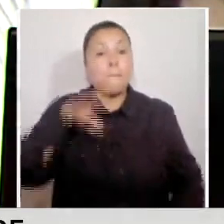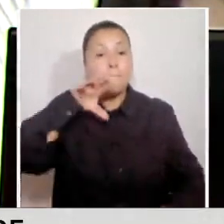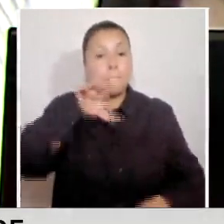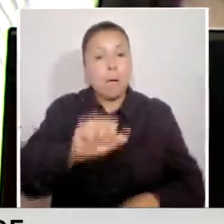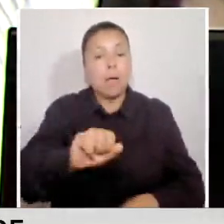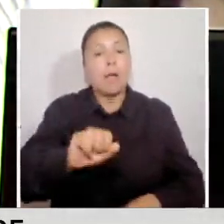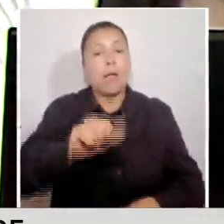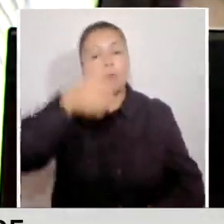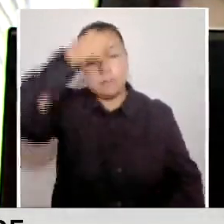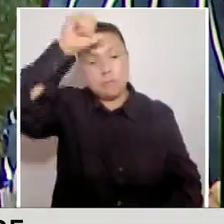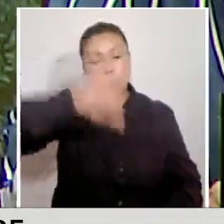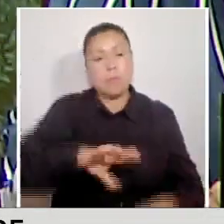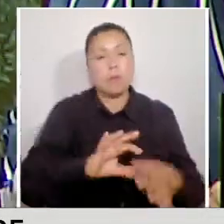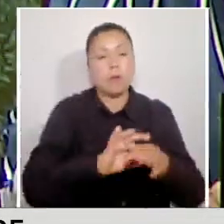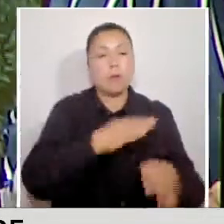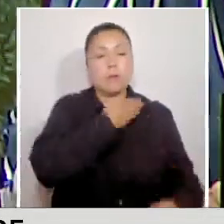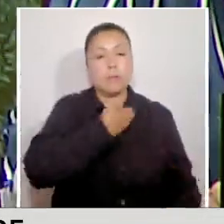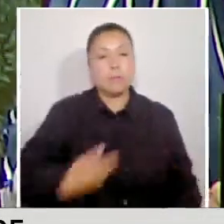gracias